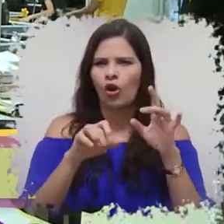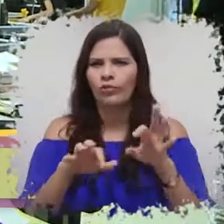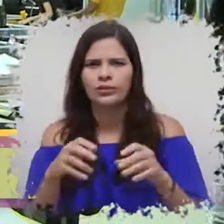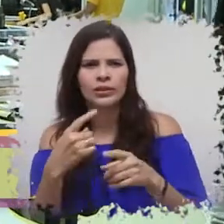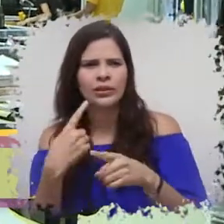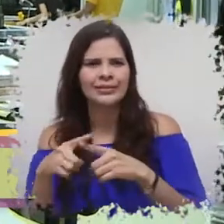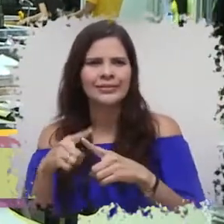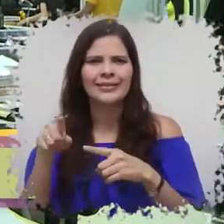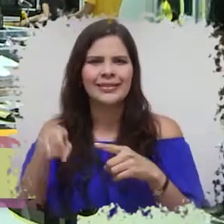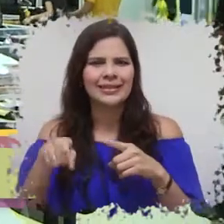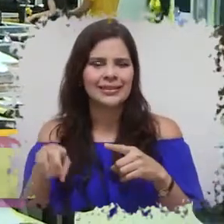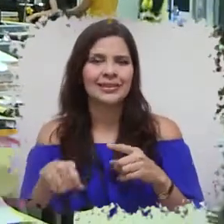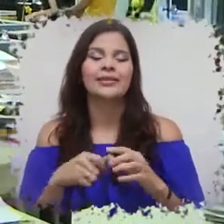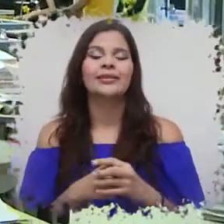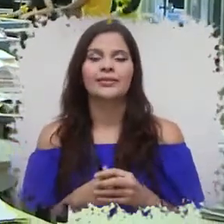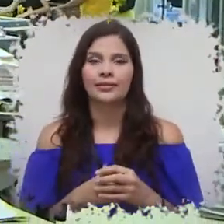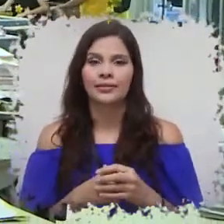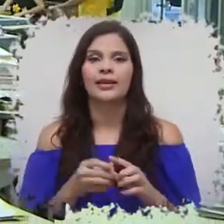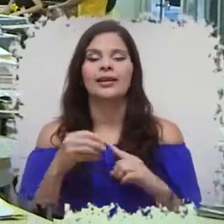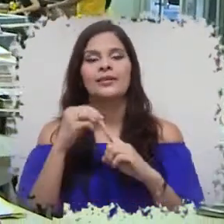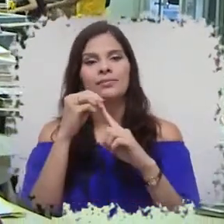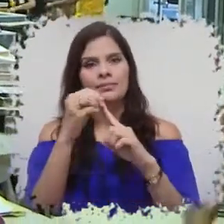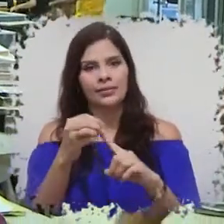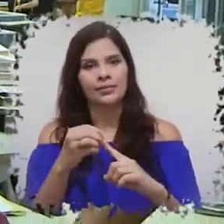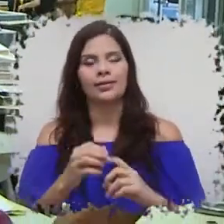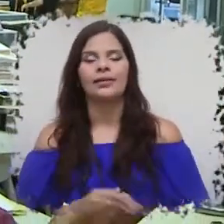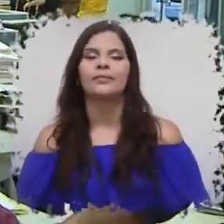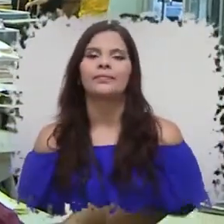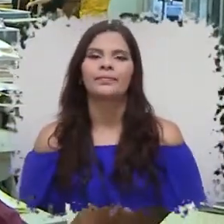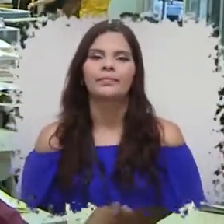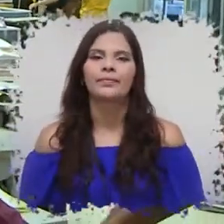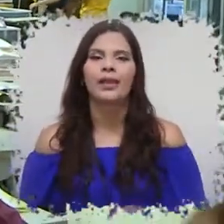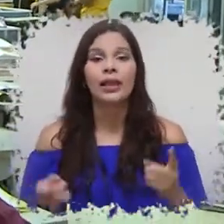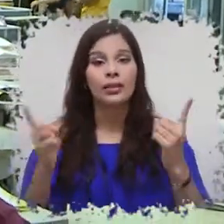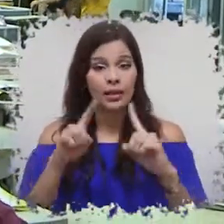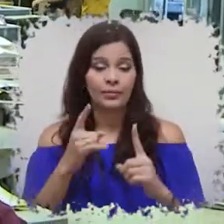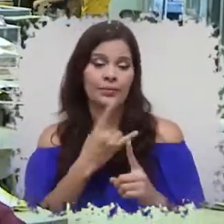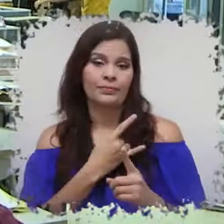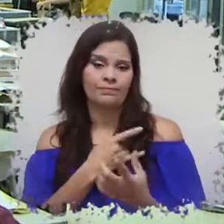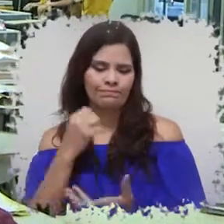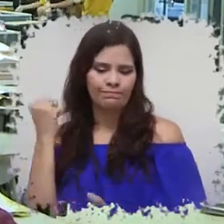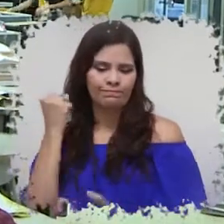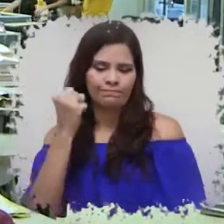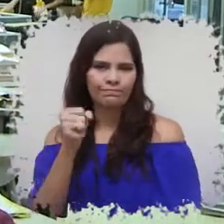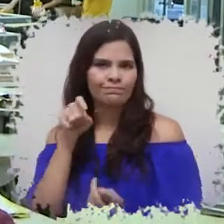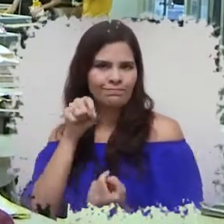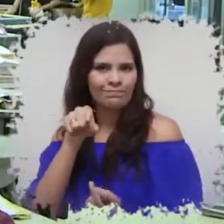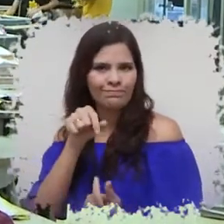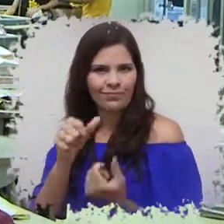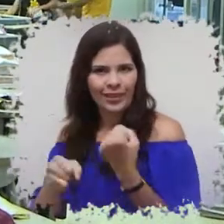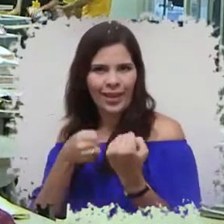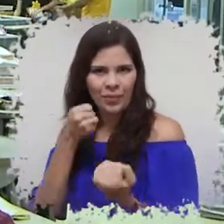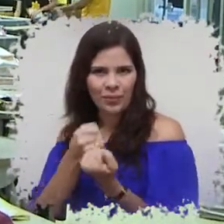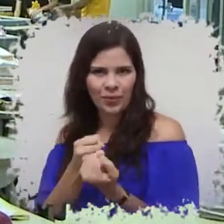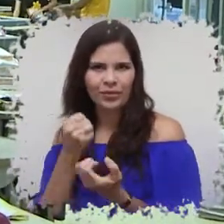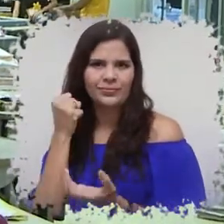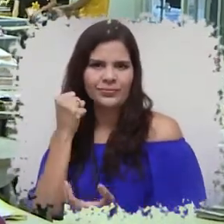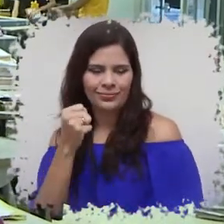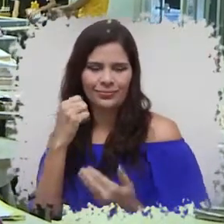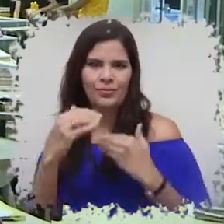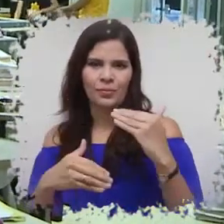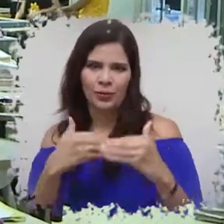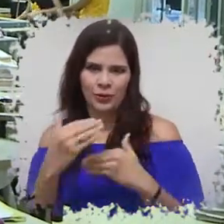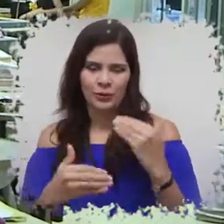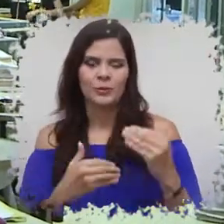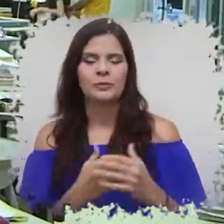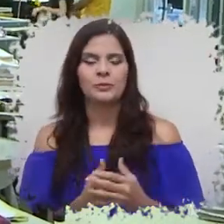logístico, porque algunas de las oficinas quedan en la sede centro de la universidad, y también digamos financiero, en el sentido